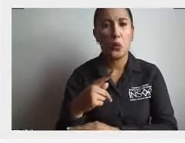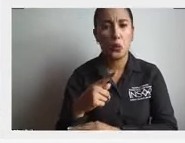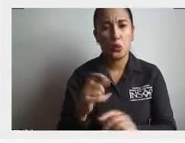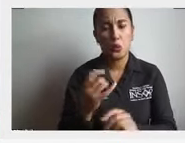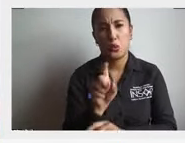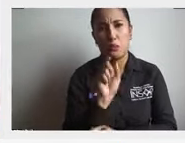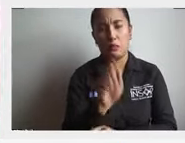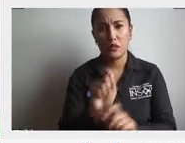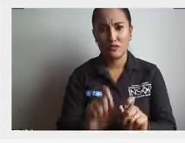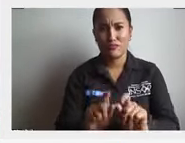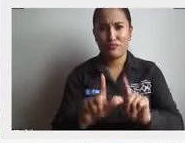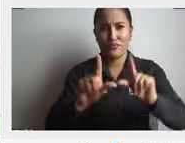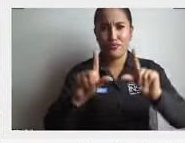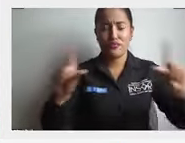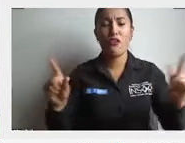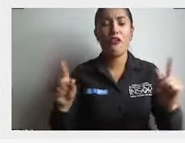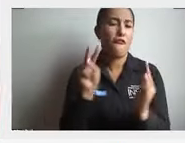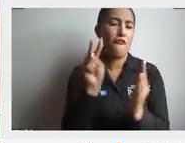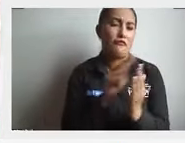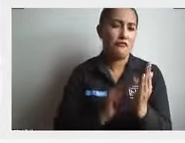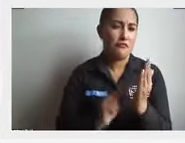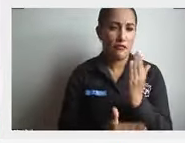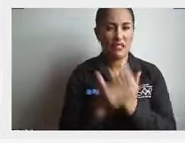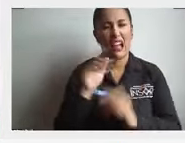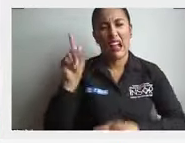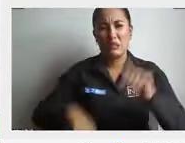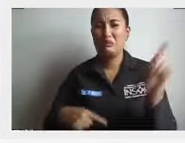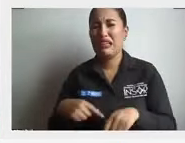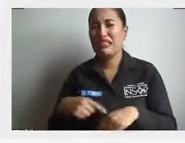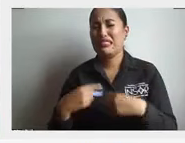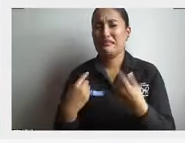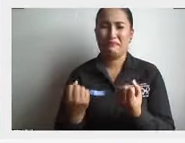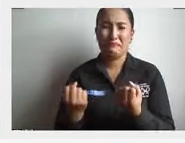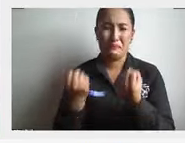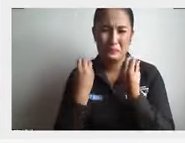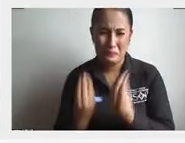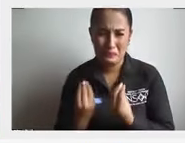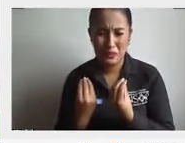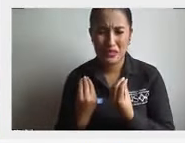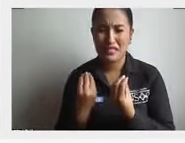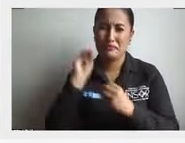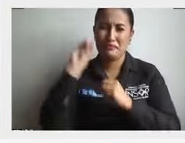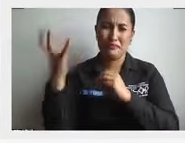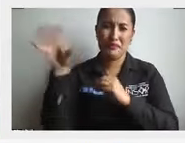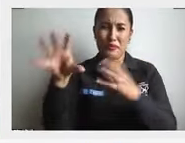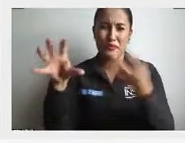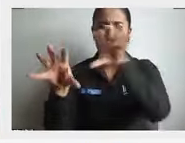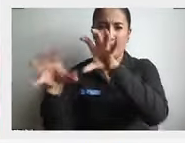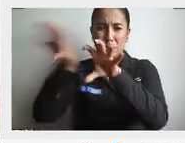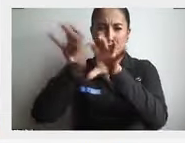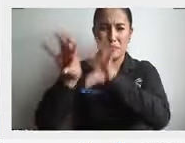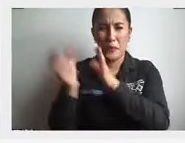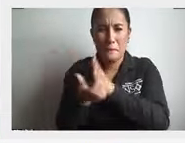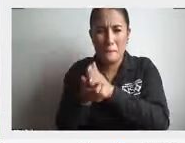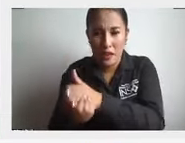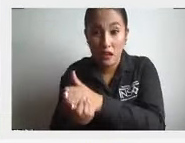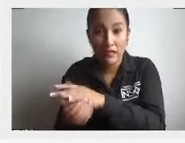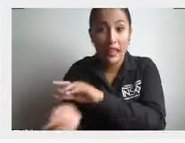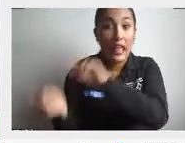porque también hay páginas súper cargadas de metodologías y demás. En cambio, esta de Yo Aprendo en Casa es